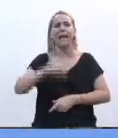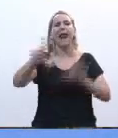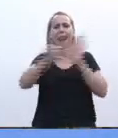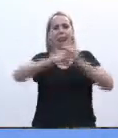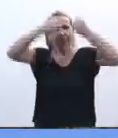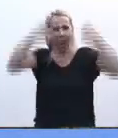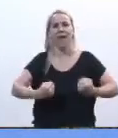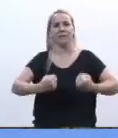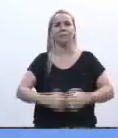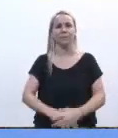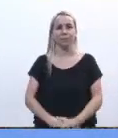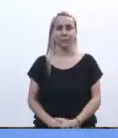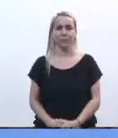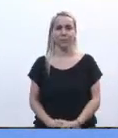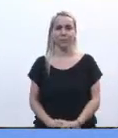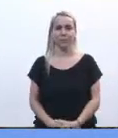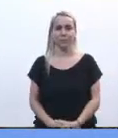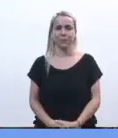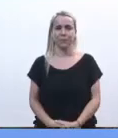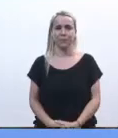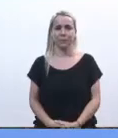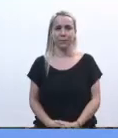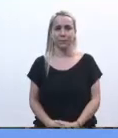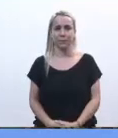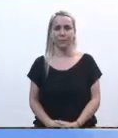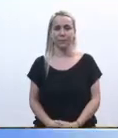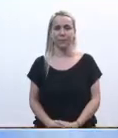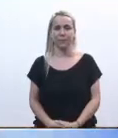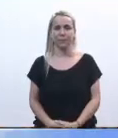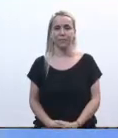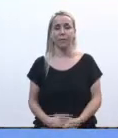Muchas gracias, senadora.